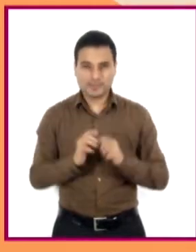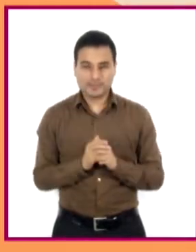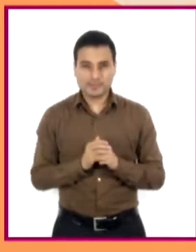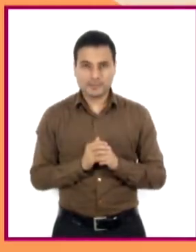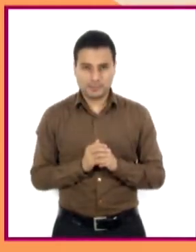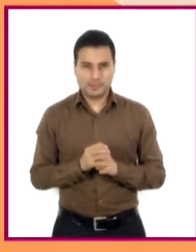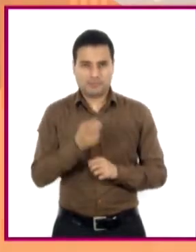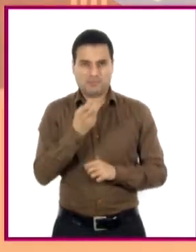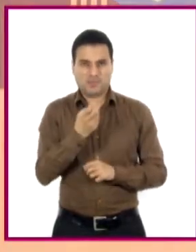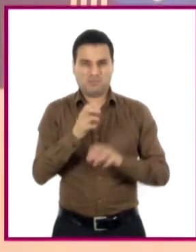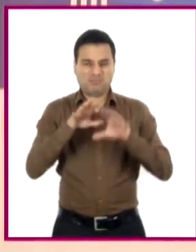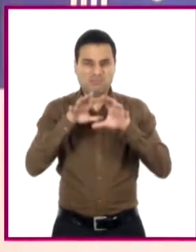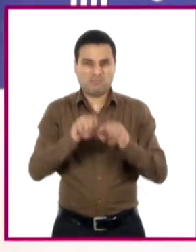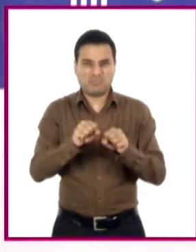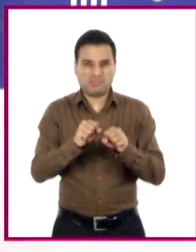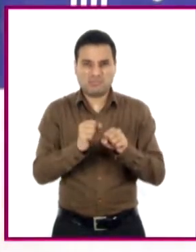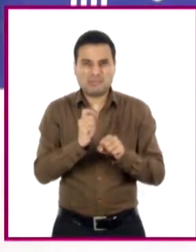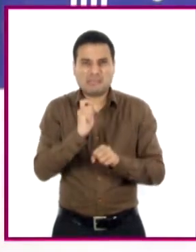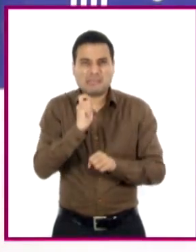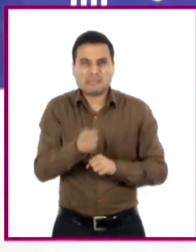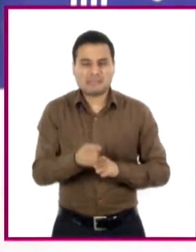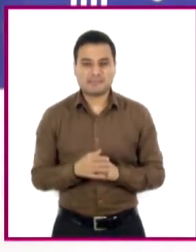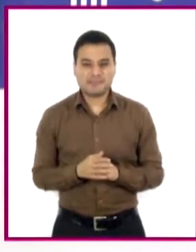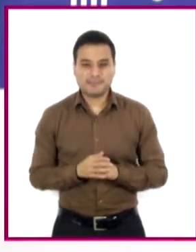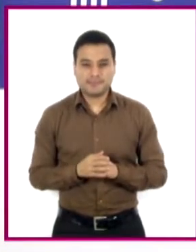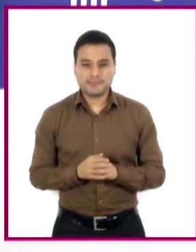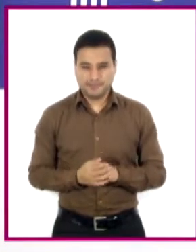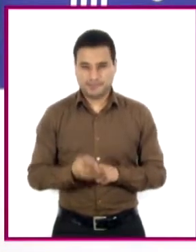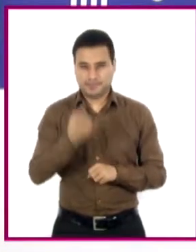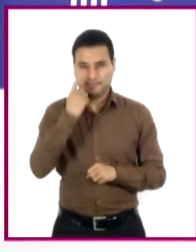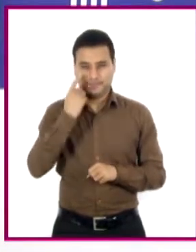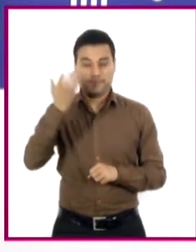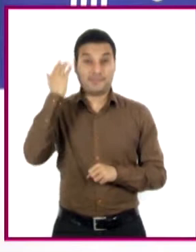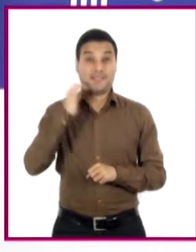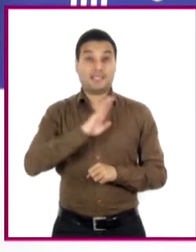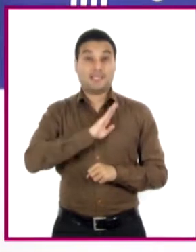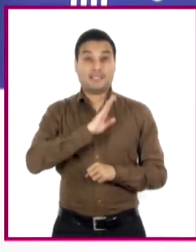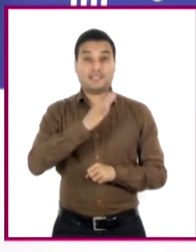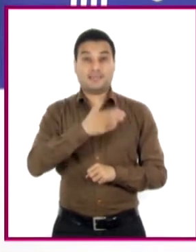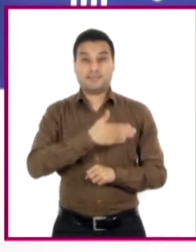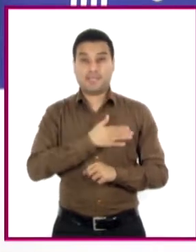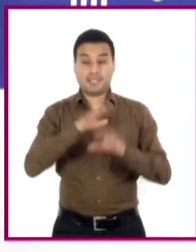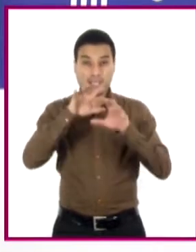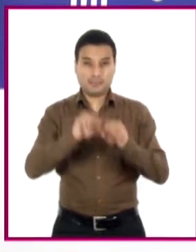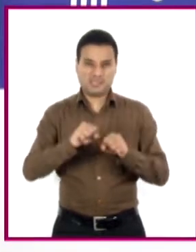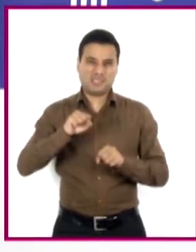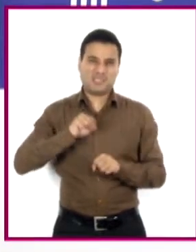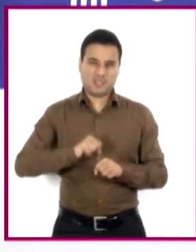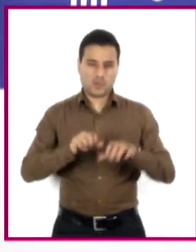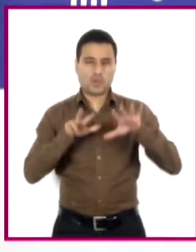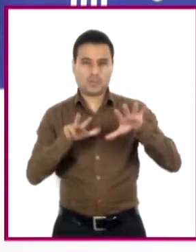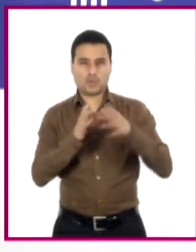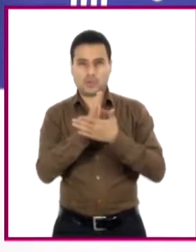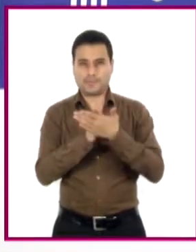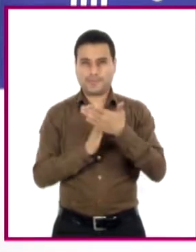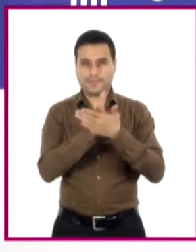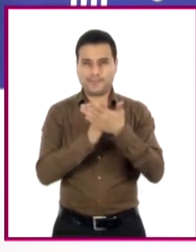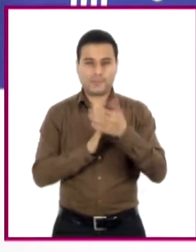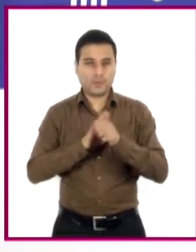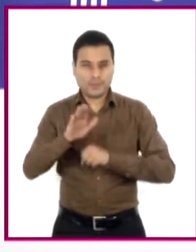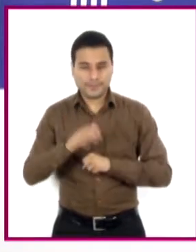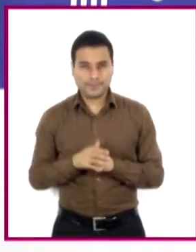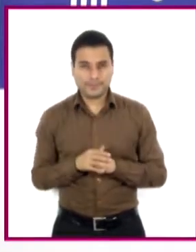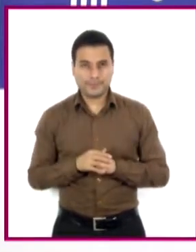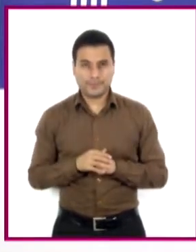esas posesiones? Las posesiones españolas en América a mediados del siglo XVIII abarcaron desde